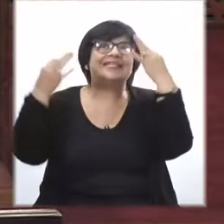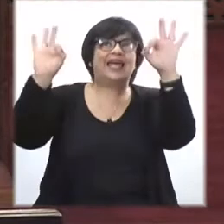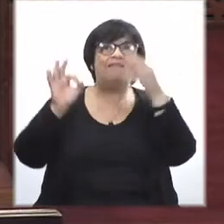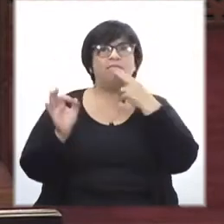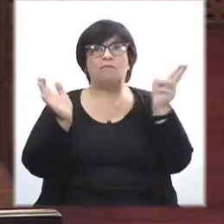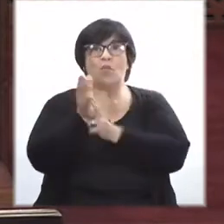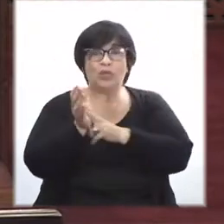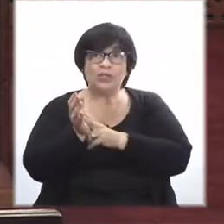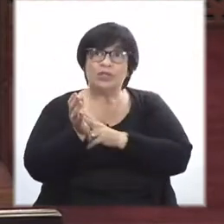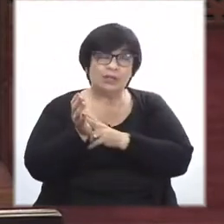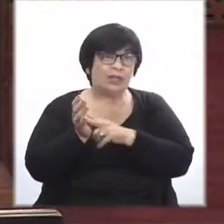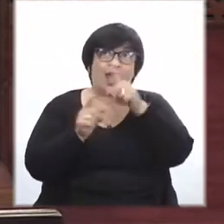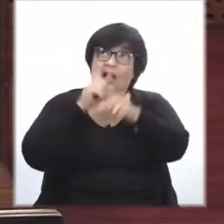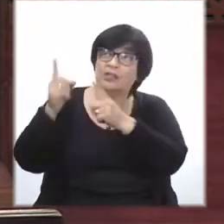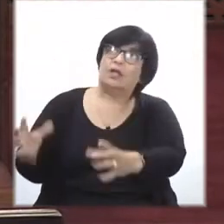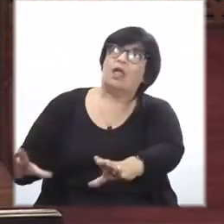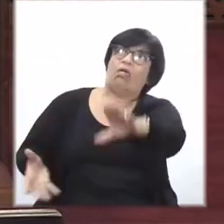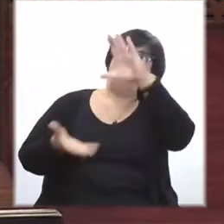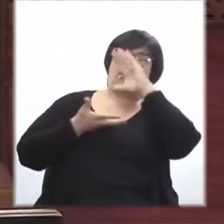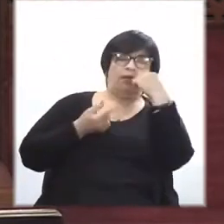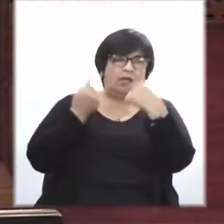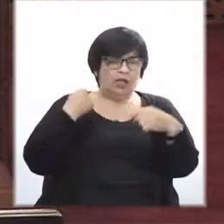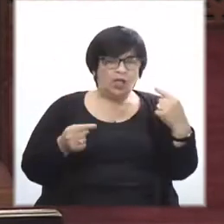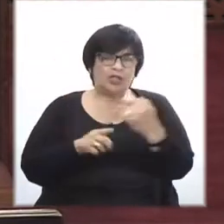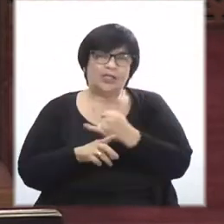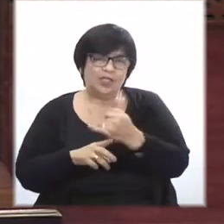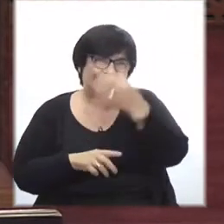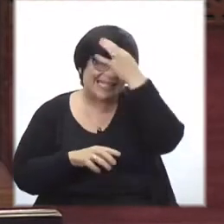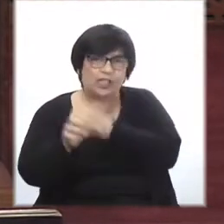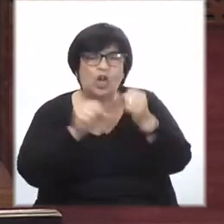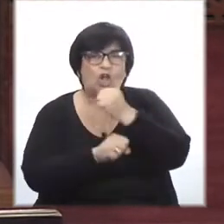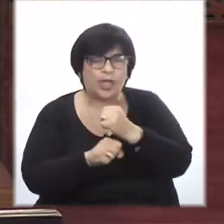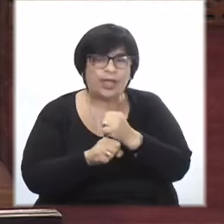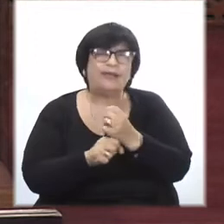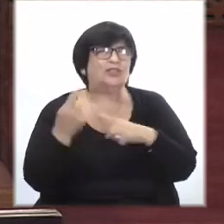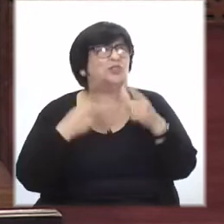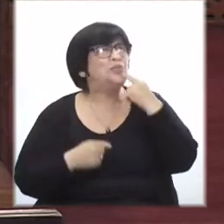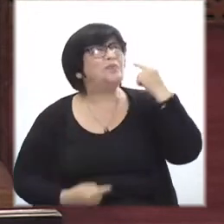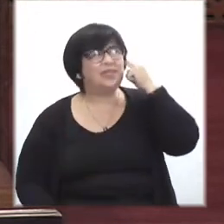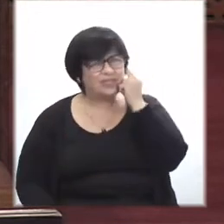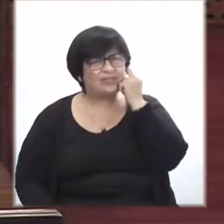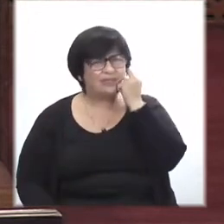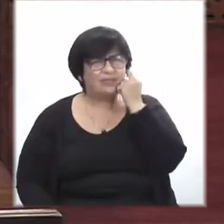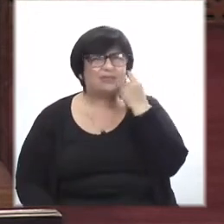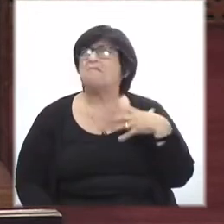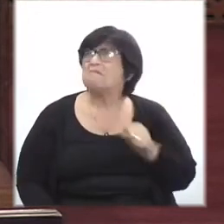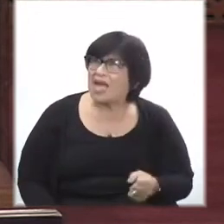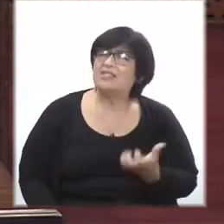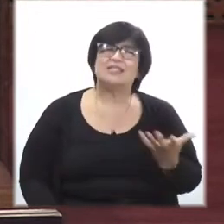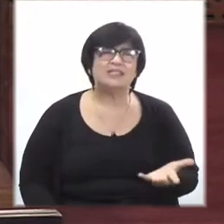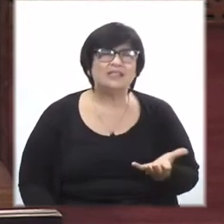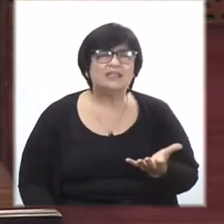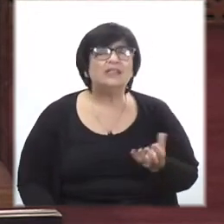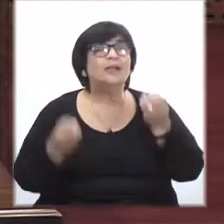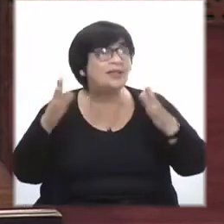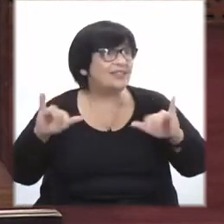materias primas a países que nos han inundado con sus productos industriales y tecnológicos. Me pregunto, ¿qué más quieren de nosotros? Porque